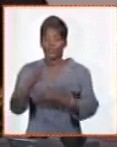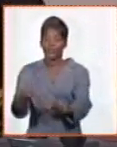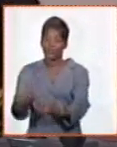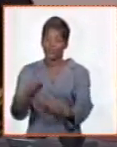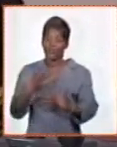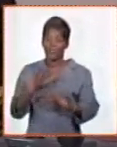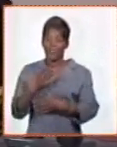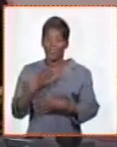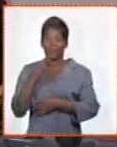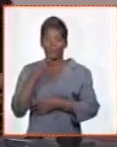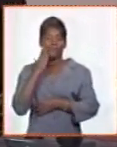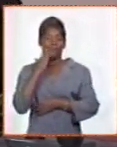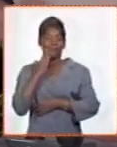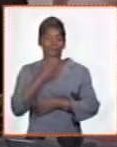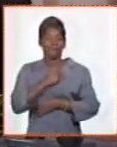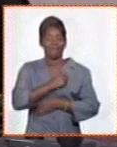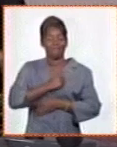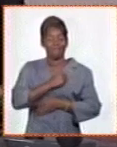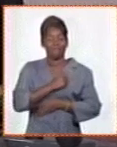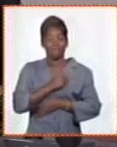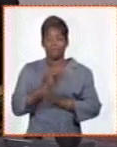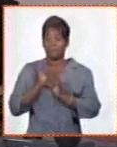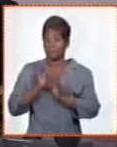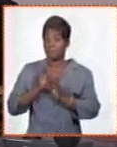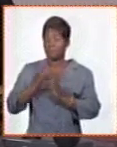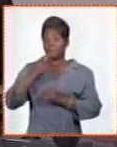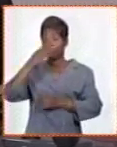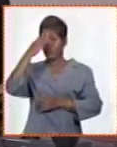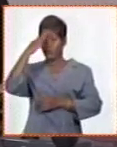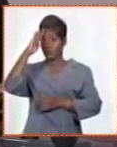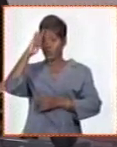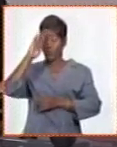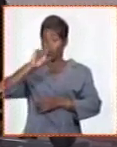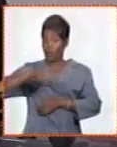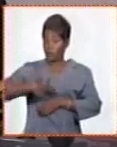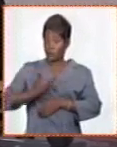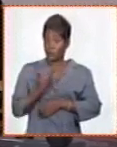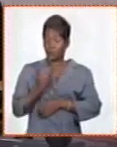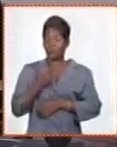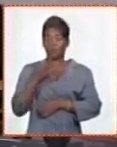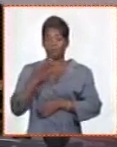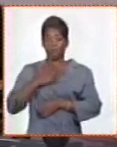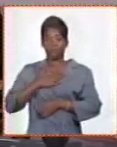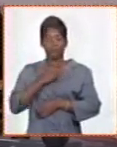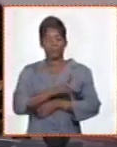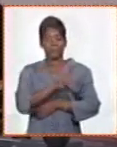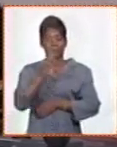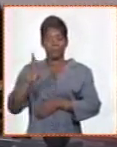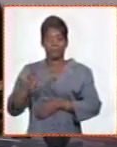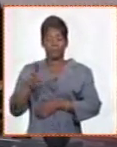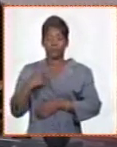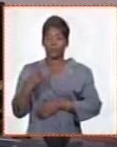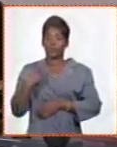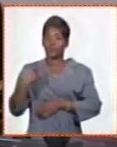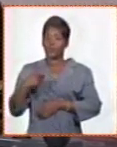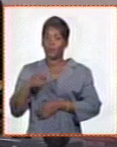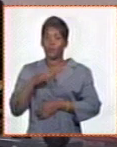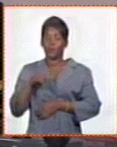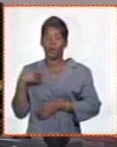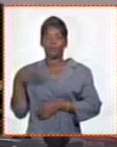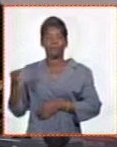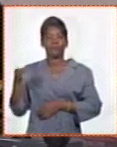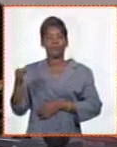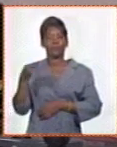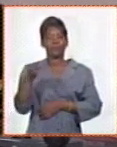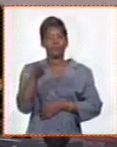fuerza para vencer. Mucho hay todavía por hacer, porque la cultura tiene que llegar a cada uno de los lugares de este país.